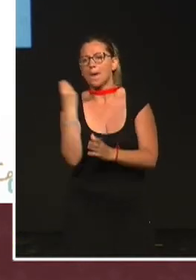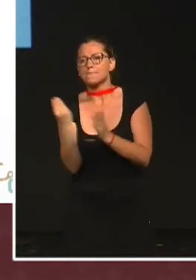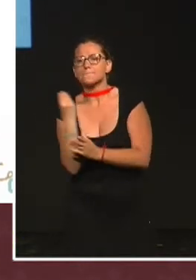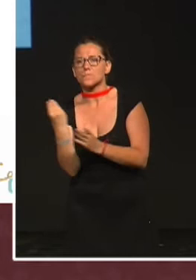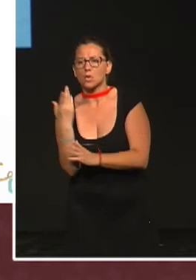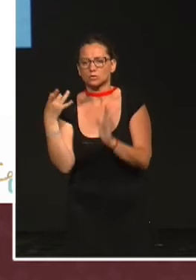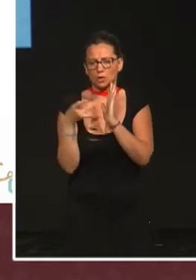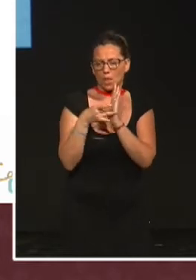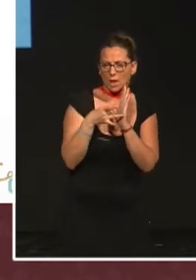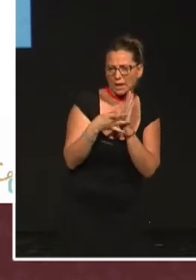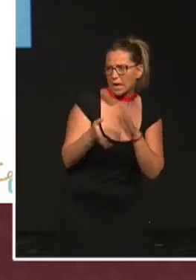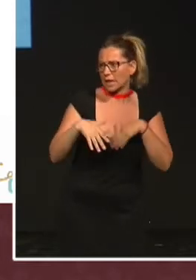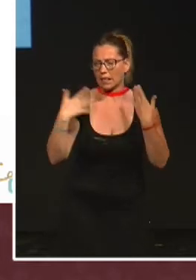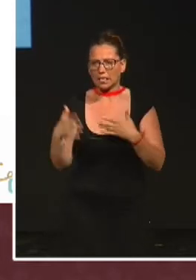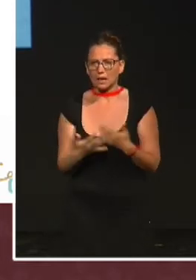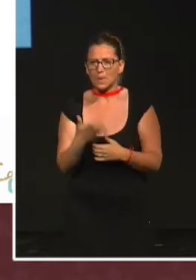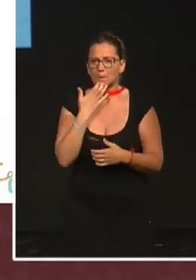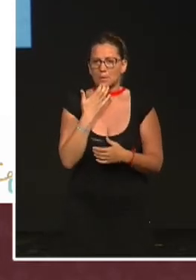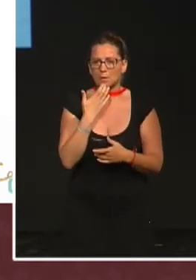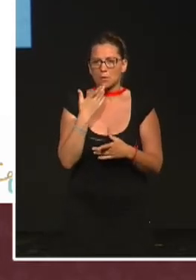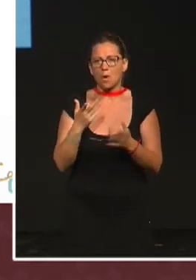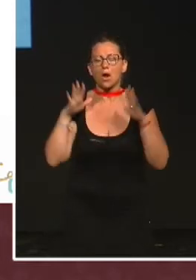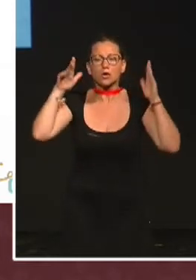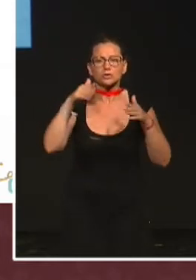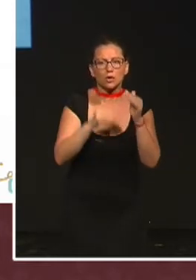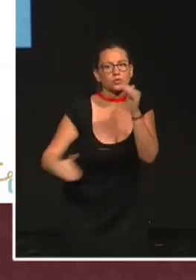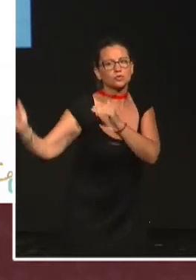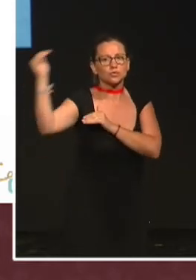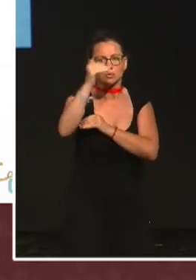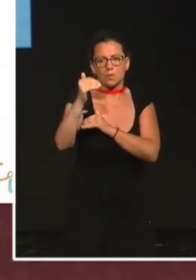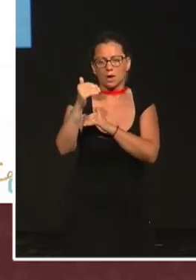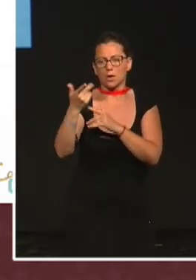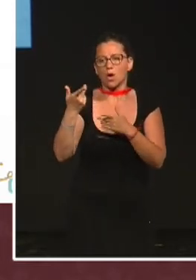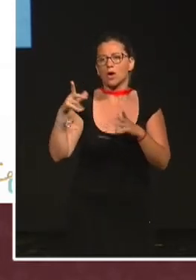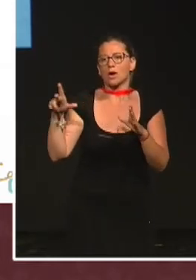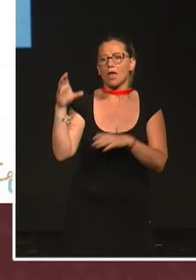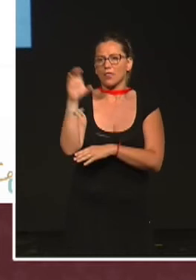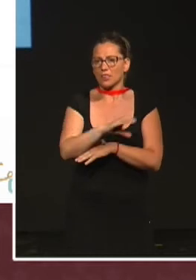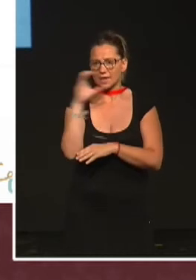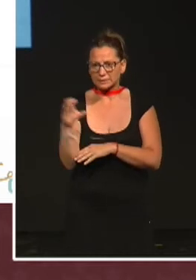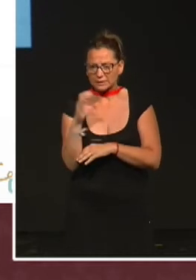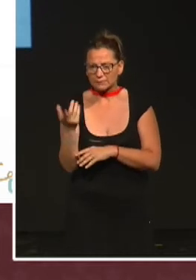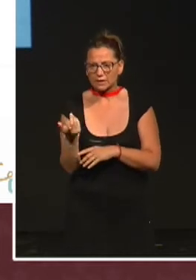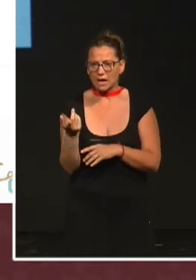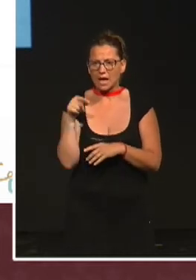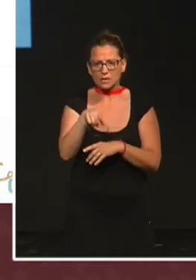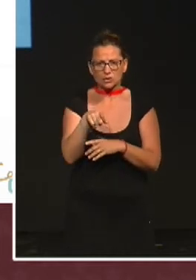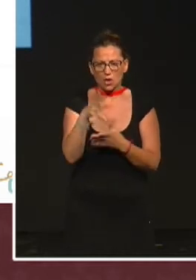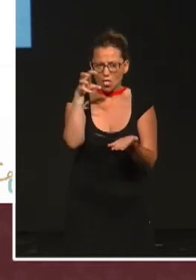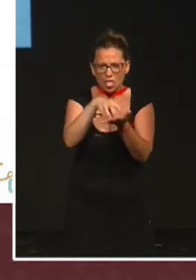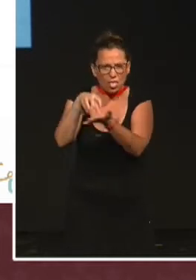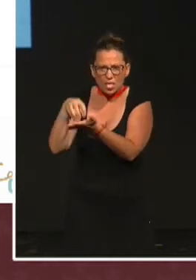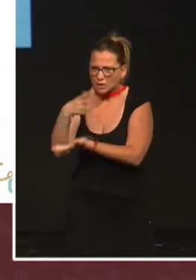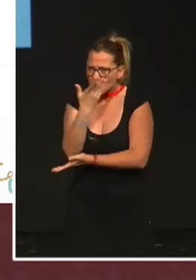calidad. Instituciones como el Consejo Superior de Investigaciones Científicas y varias universidades de España son verdaderos templos del